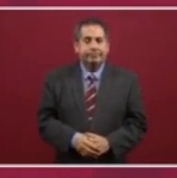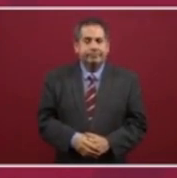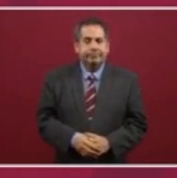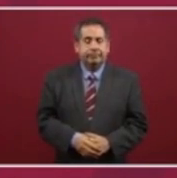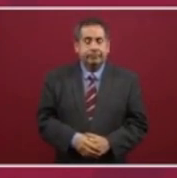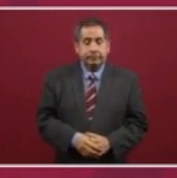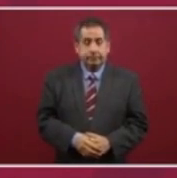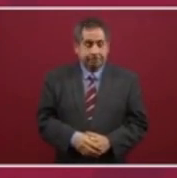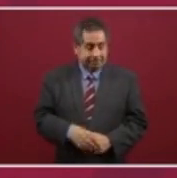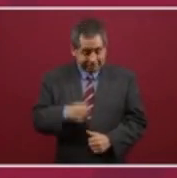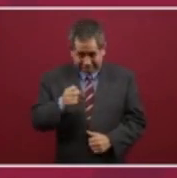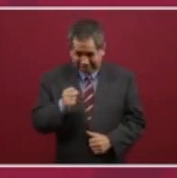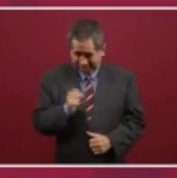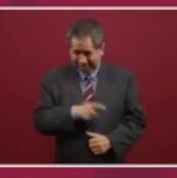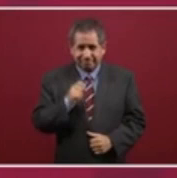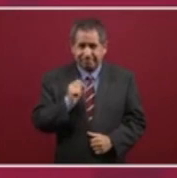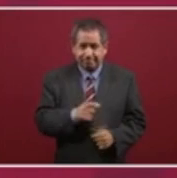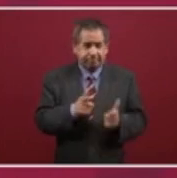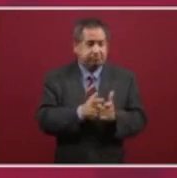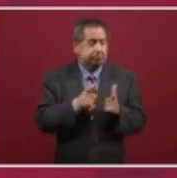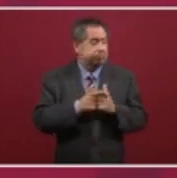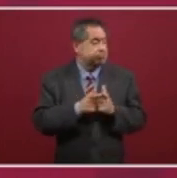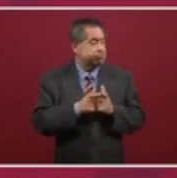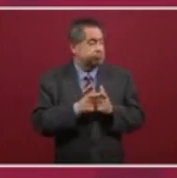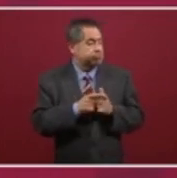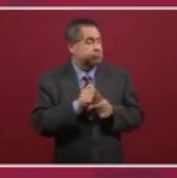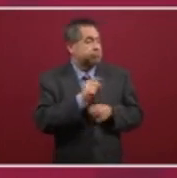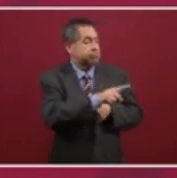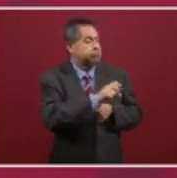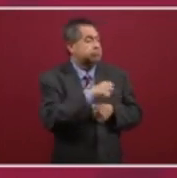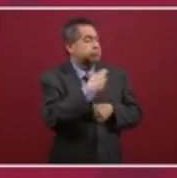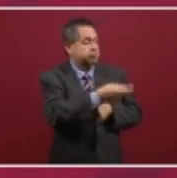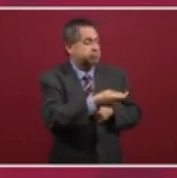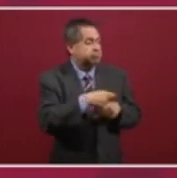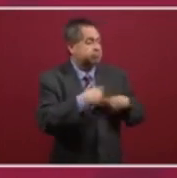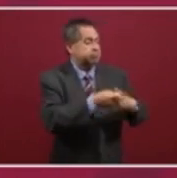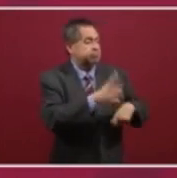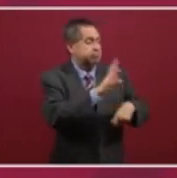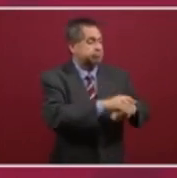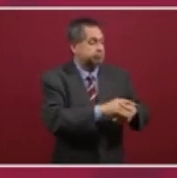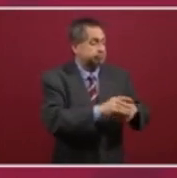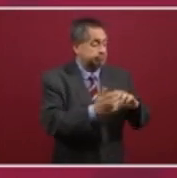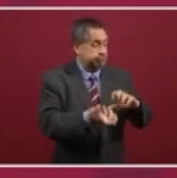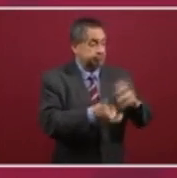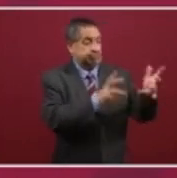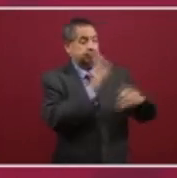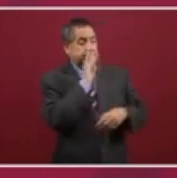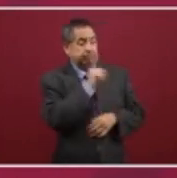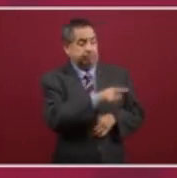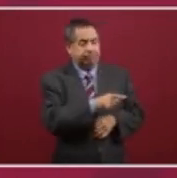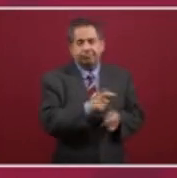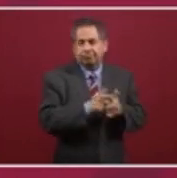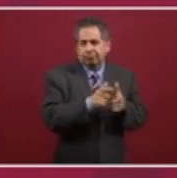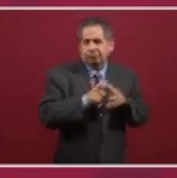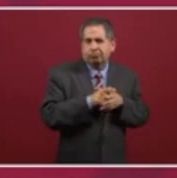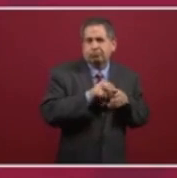Los mismos que impulsaron la política